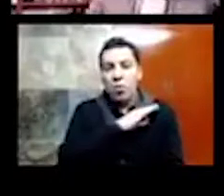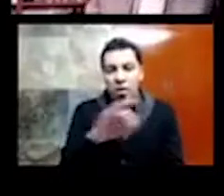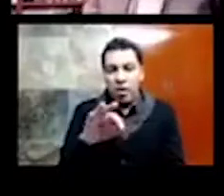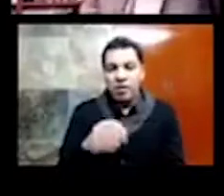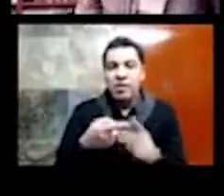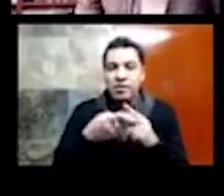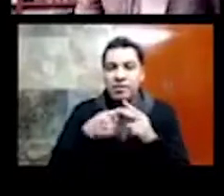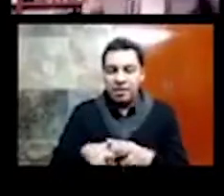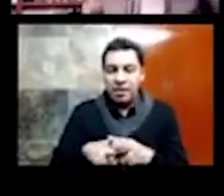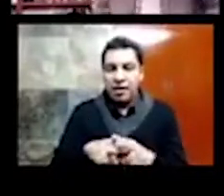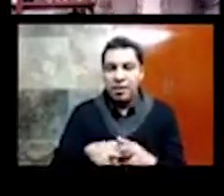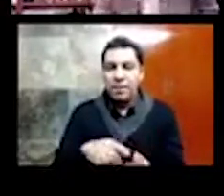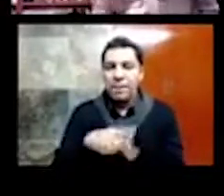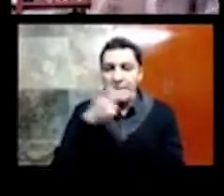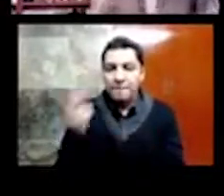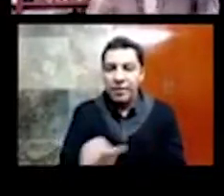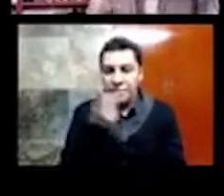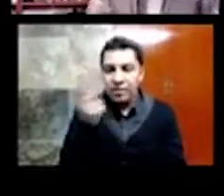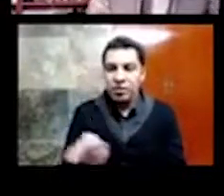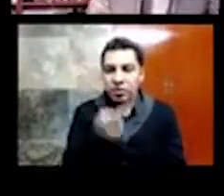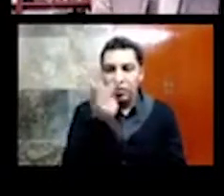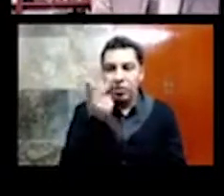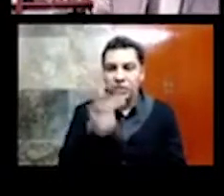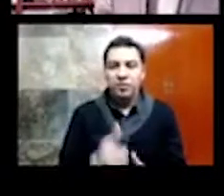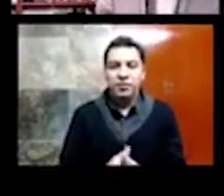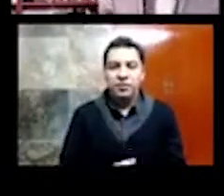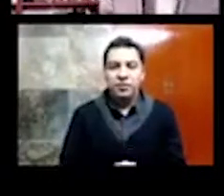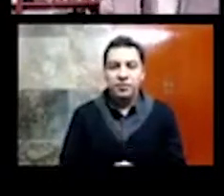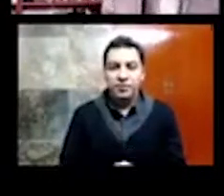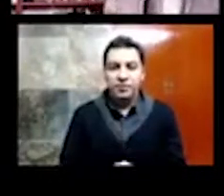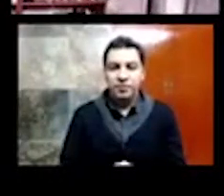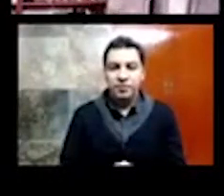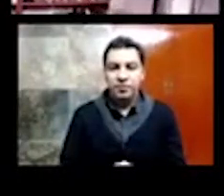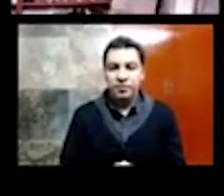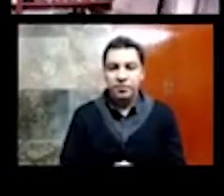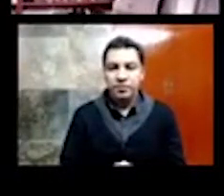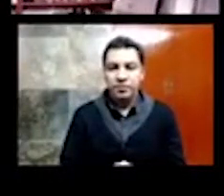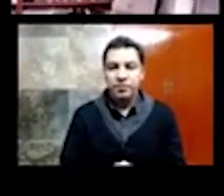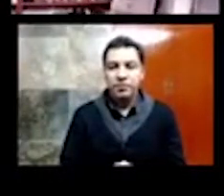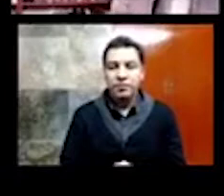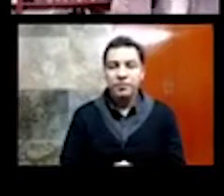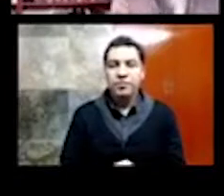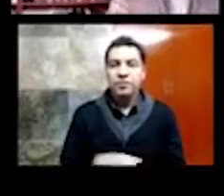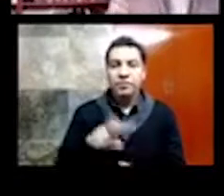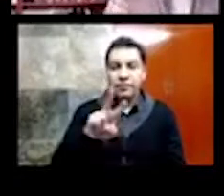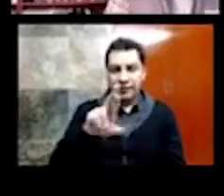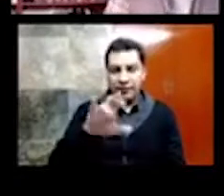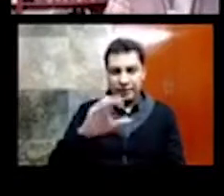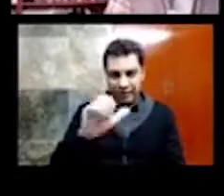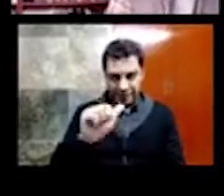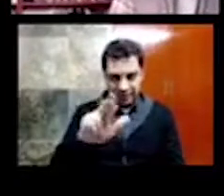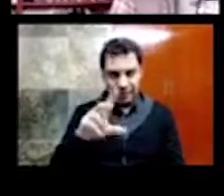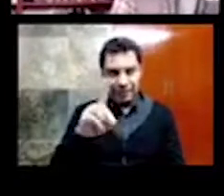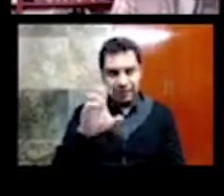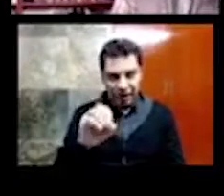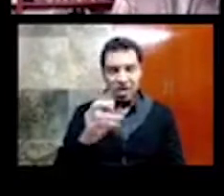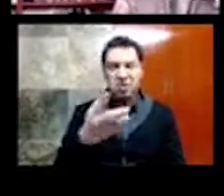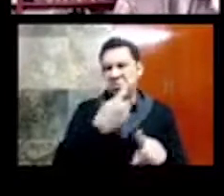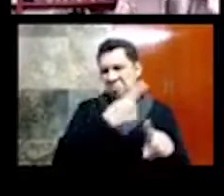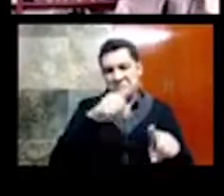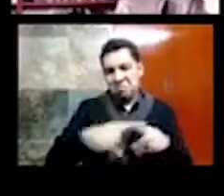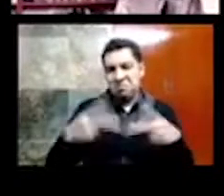Seguro que sí. Y saludos también te voy a poner. Los saludos de Ricardo Ronchetti, Blanca Puig, Jacqueline